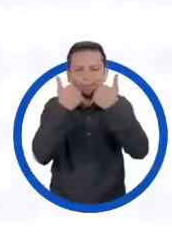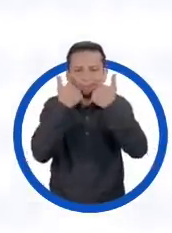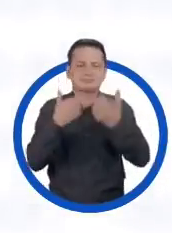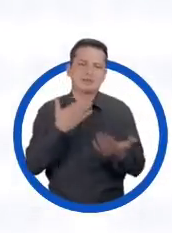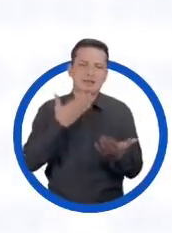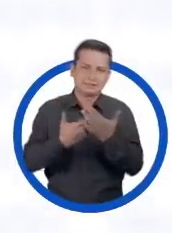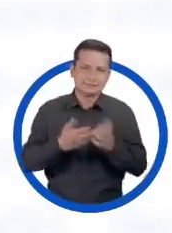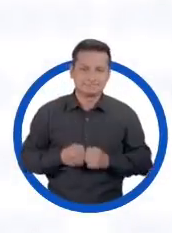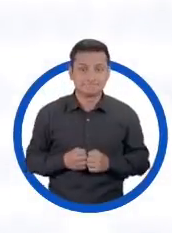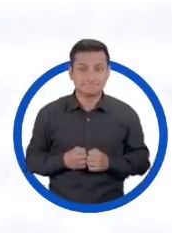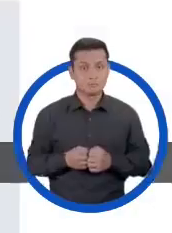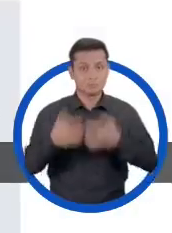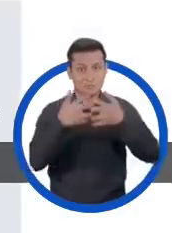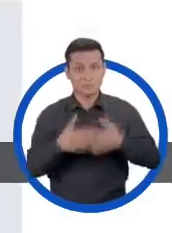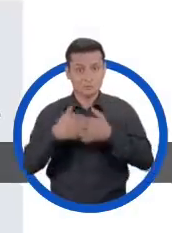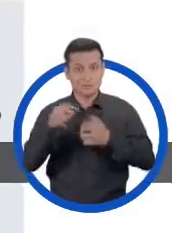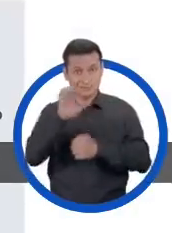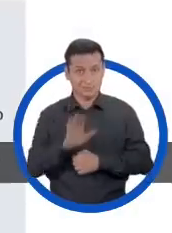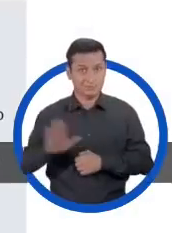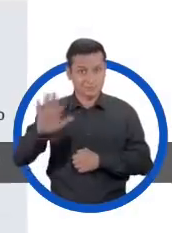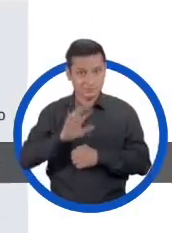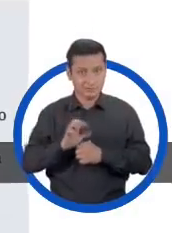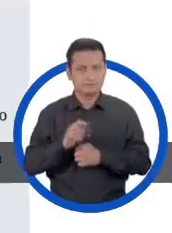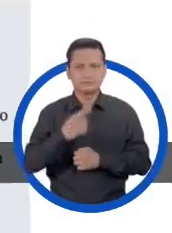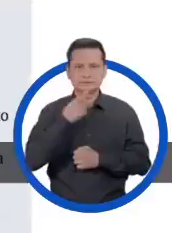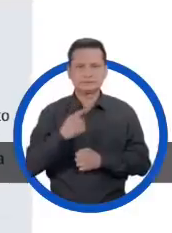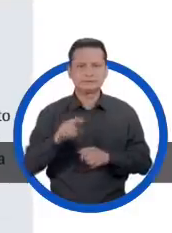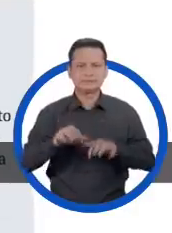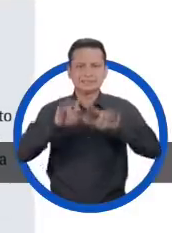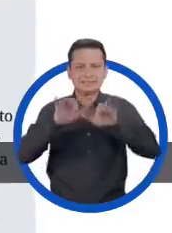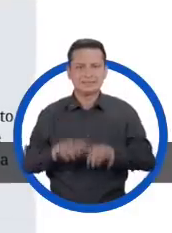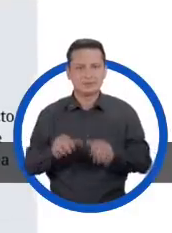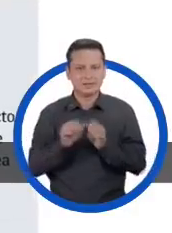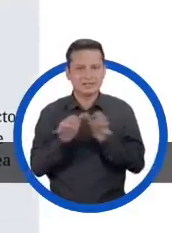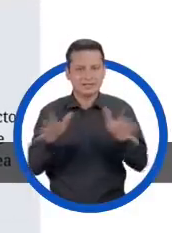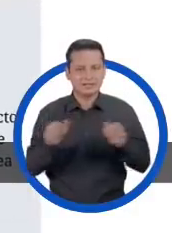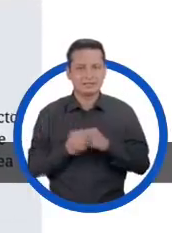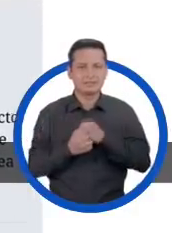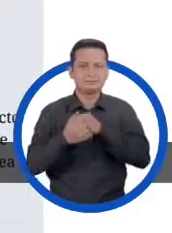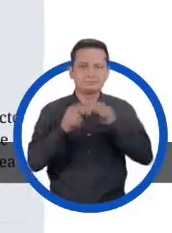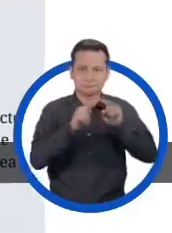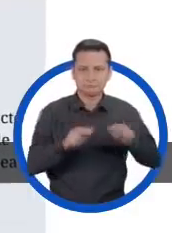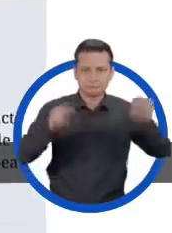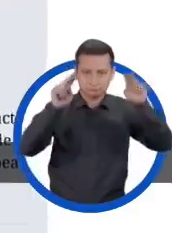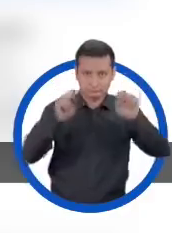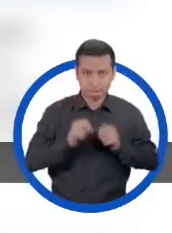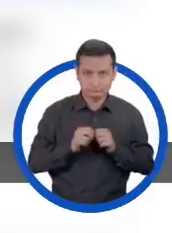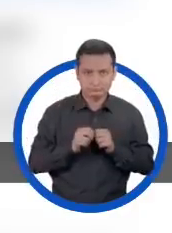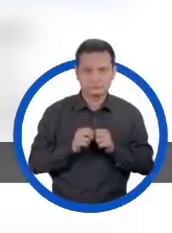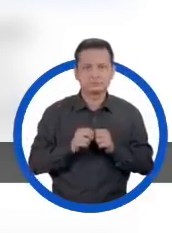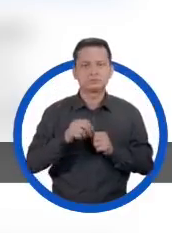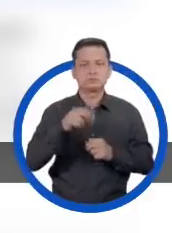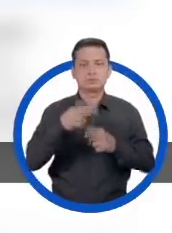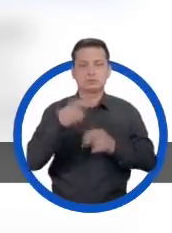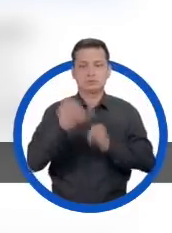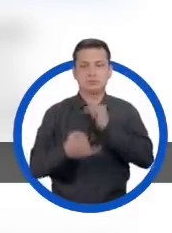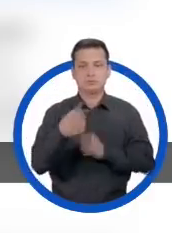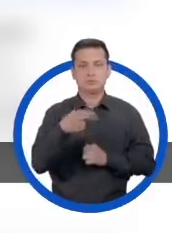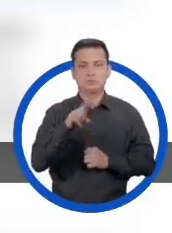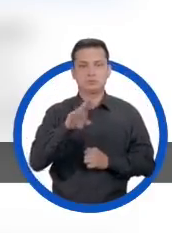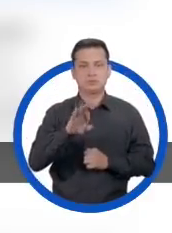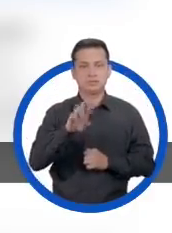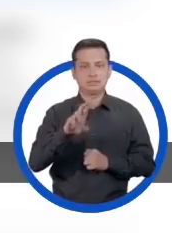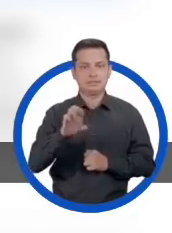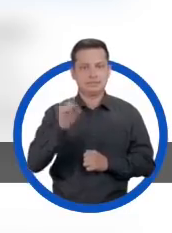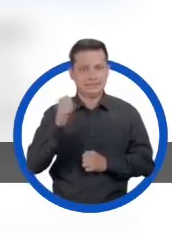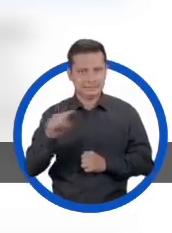cálida acogida. De igual forma, la Unión Europea y el último pronunciamiento del secretario general de la Organización de las Naciones Unidas,